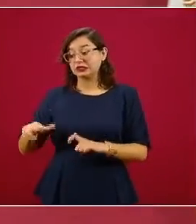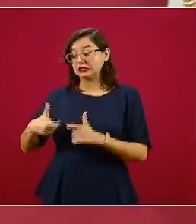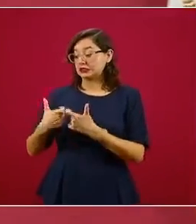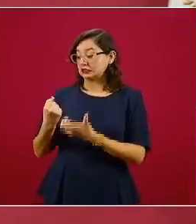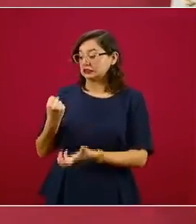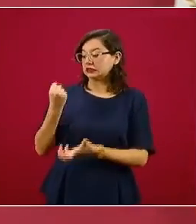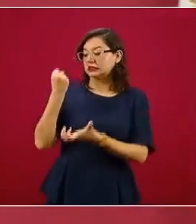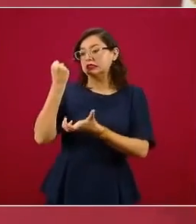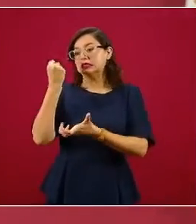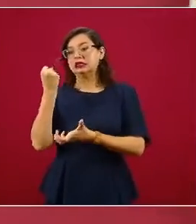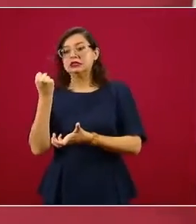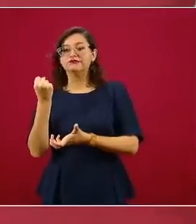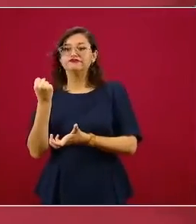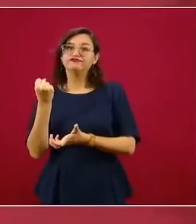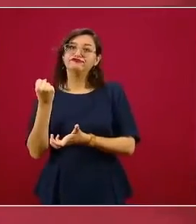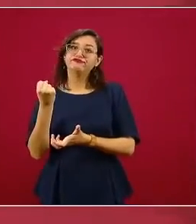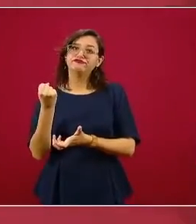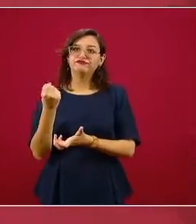irregularidades.